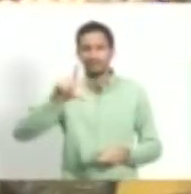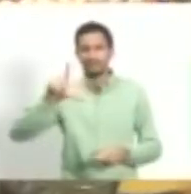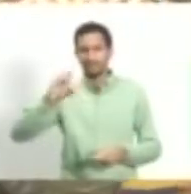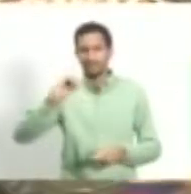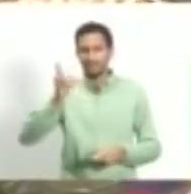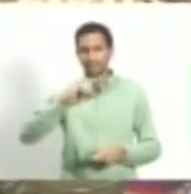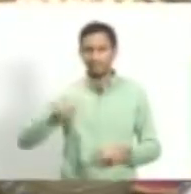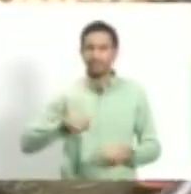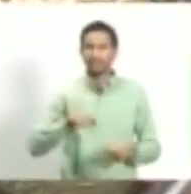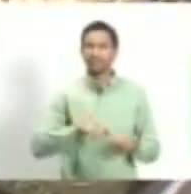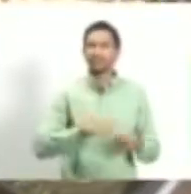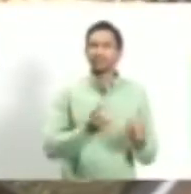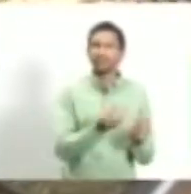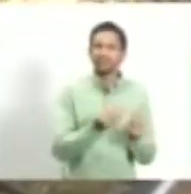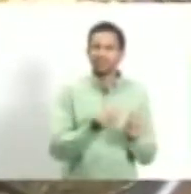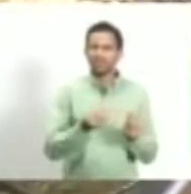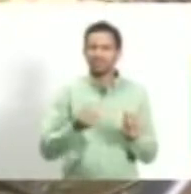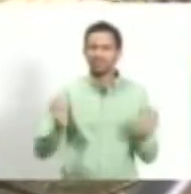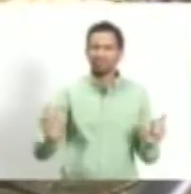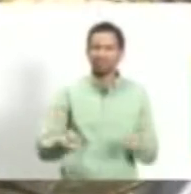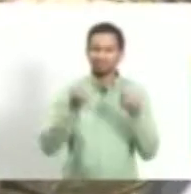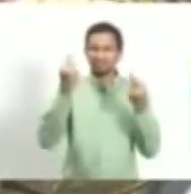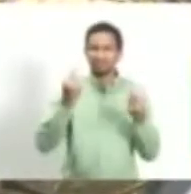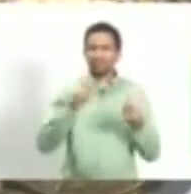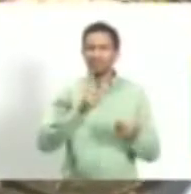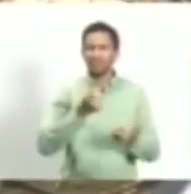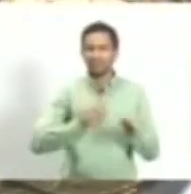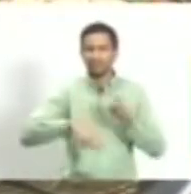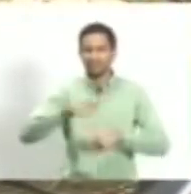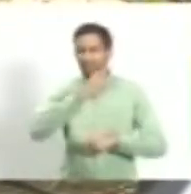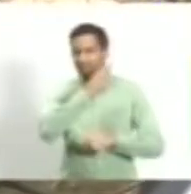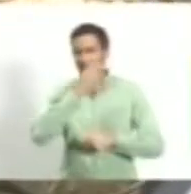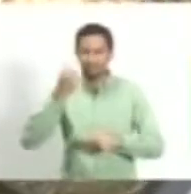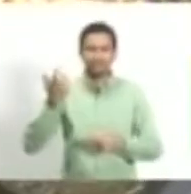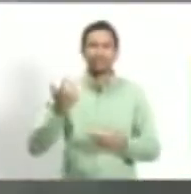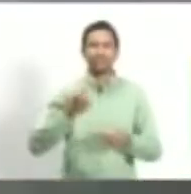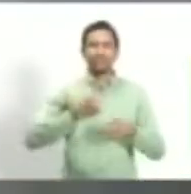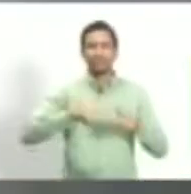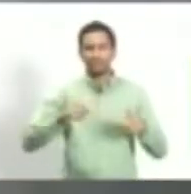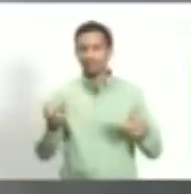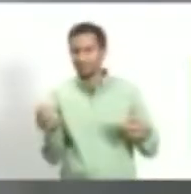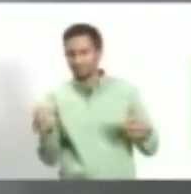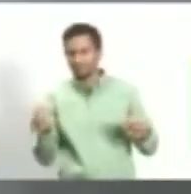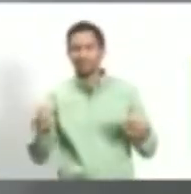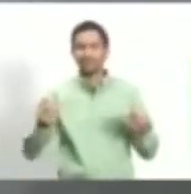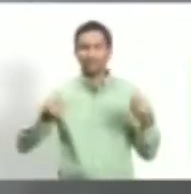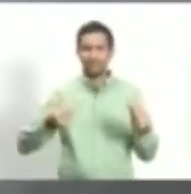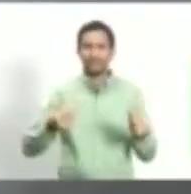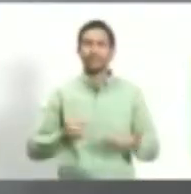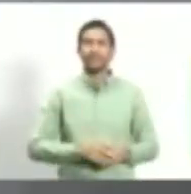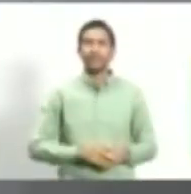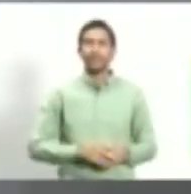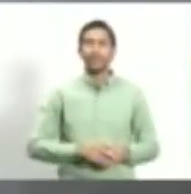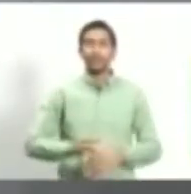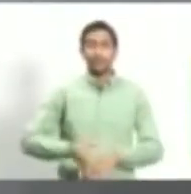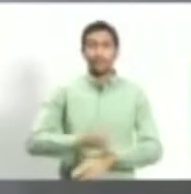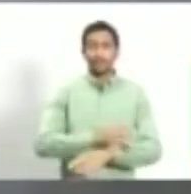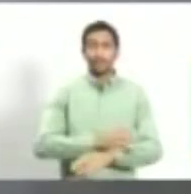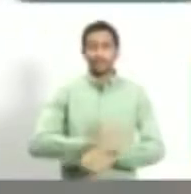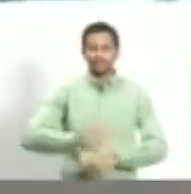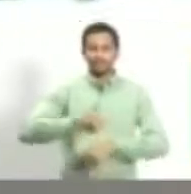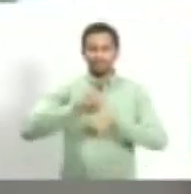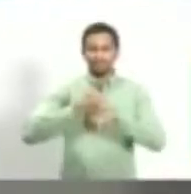confrontación por narcotráfico con otra banda delincuencial. Sobre el particular, el coronel José